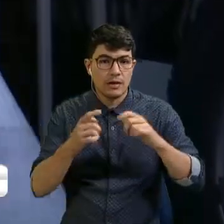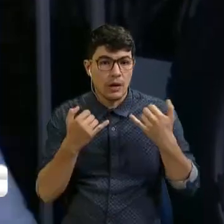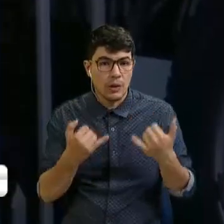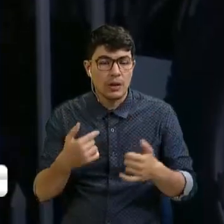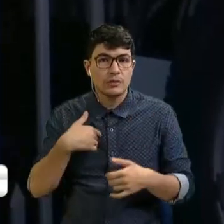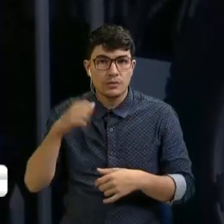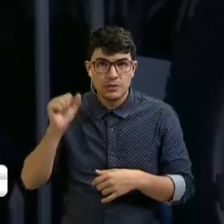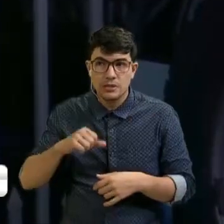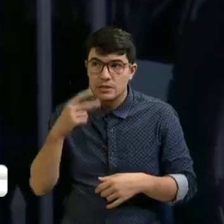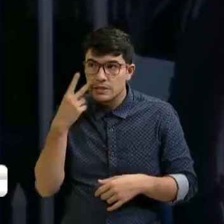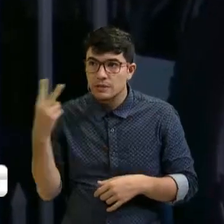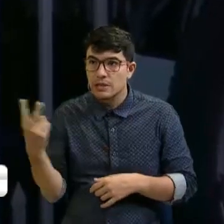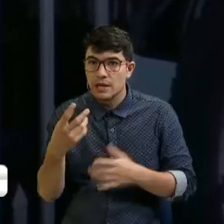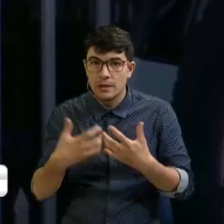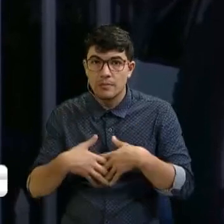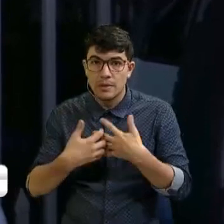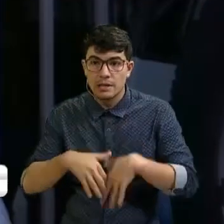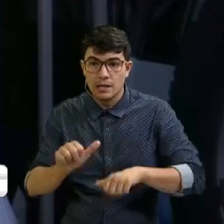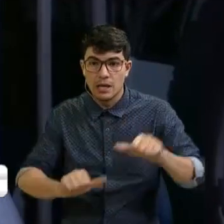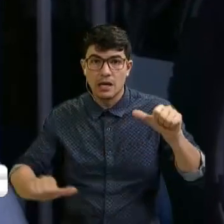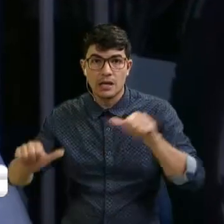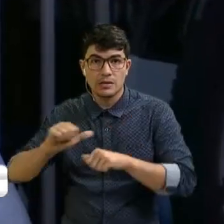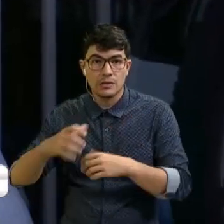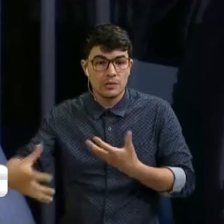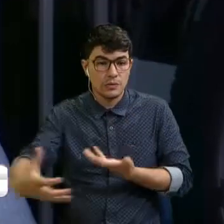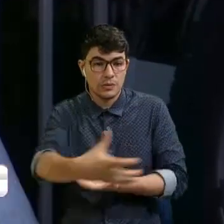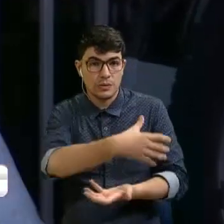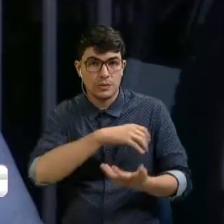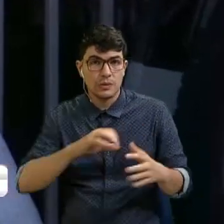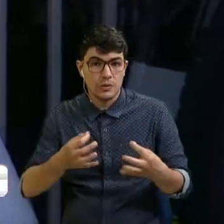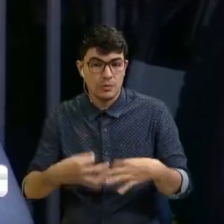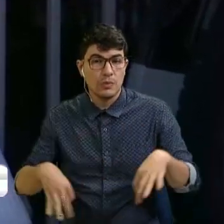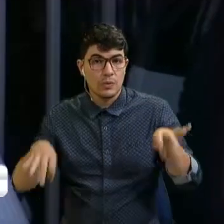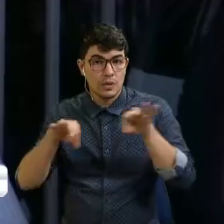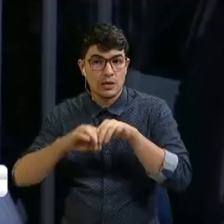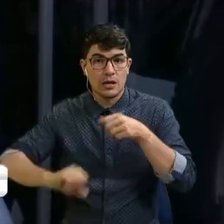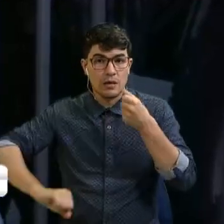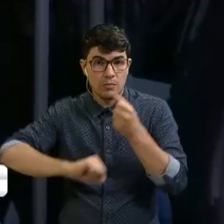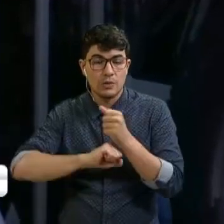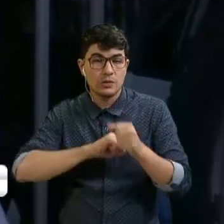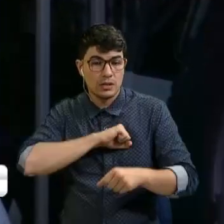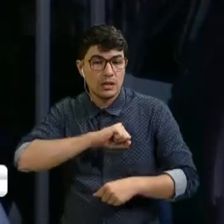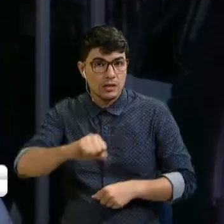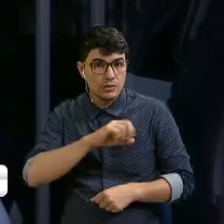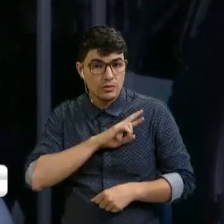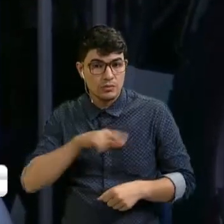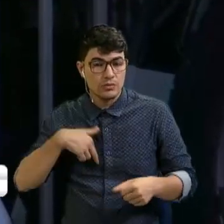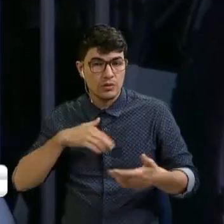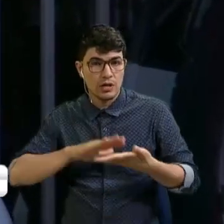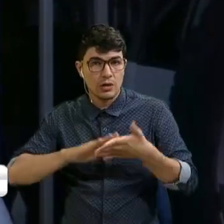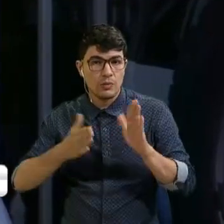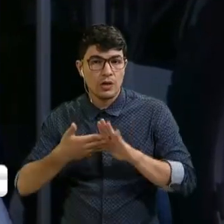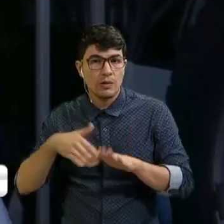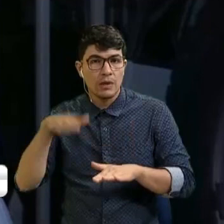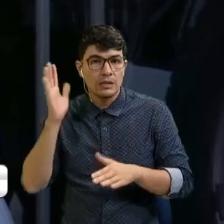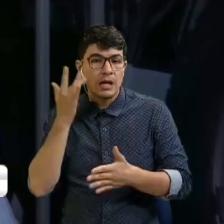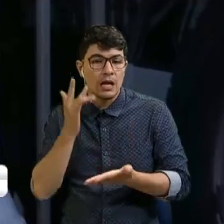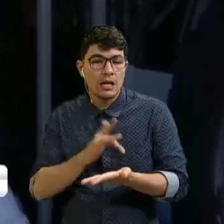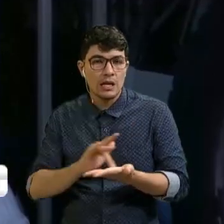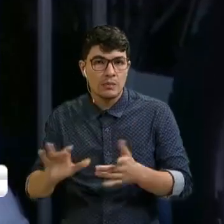viendo que la empresa de aseo se está haciendo valer por y nos está haciendo valer los derechos también en sobre todo en aseo higiene